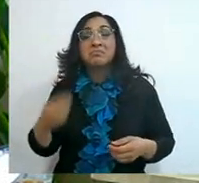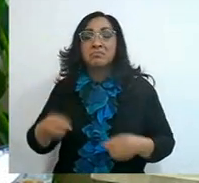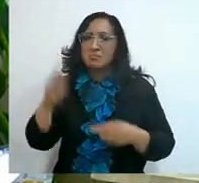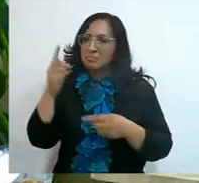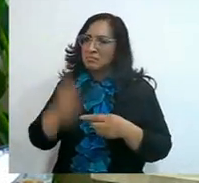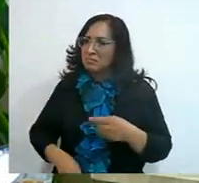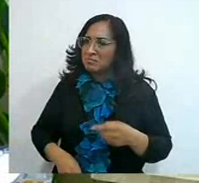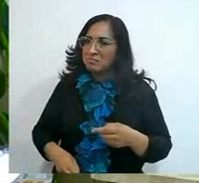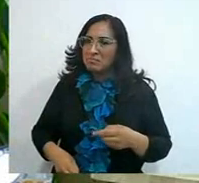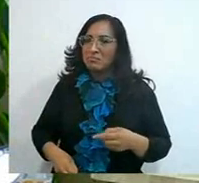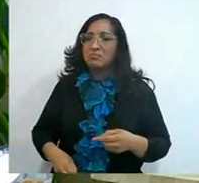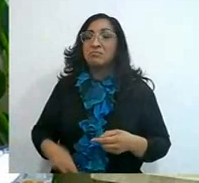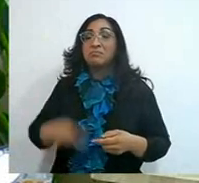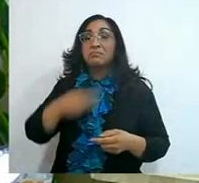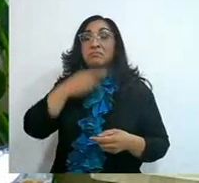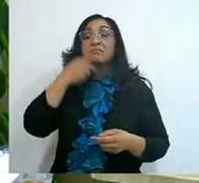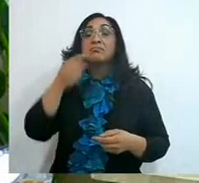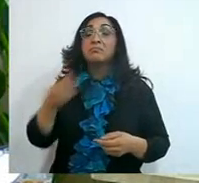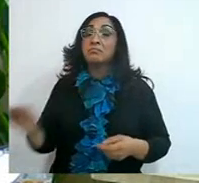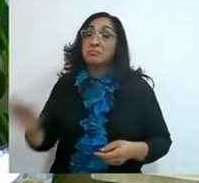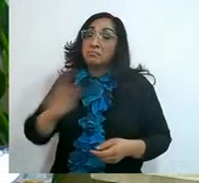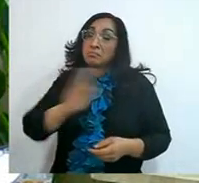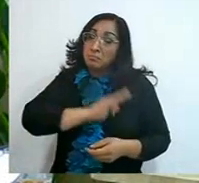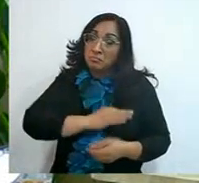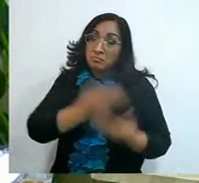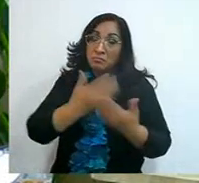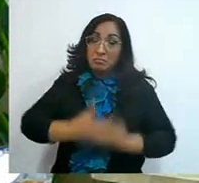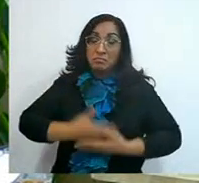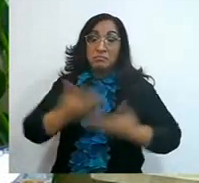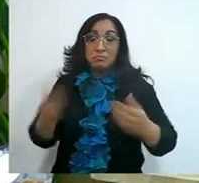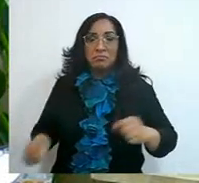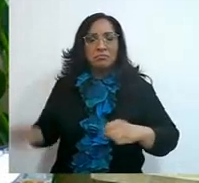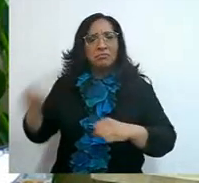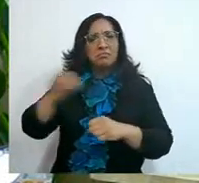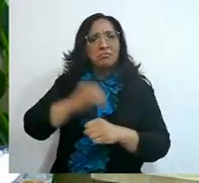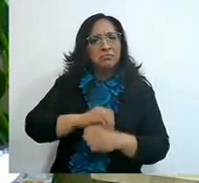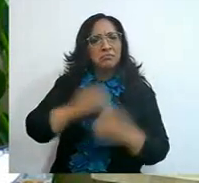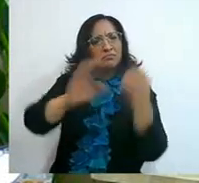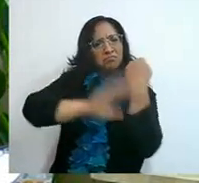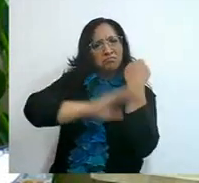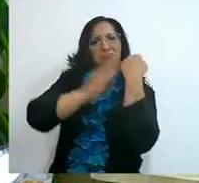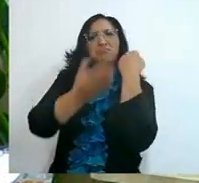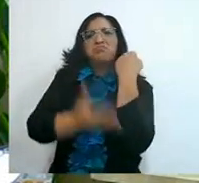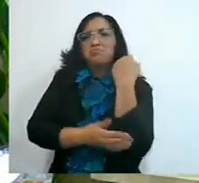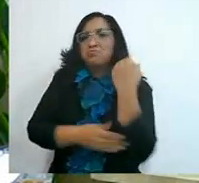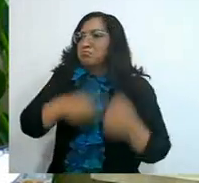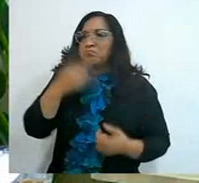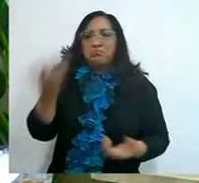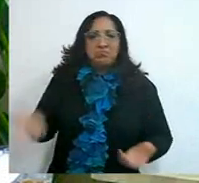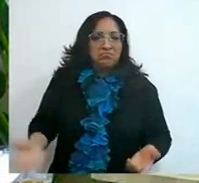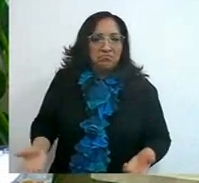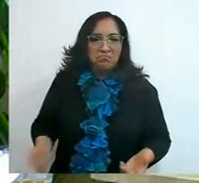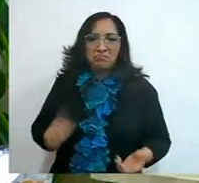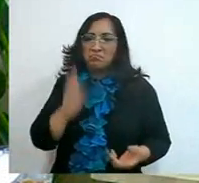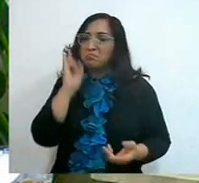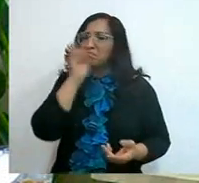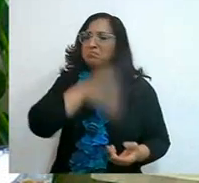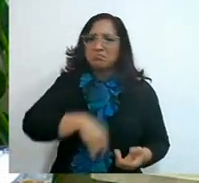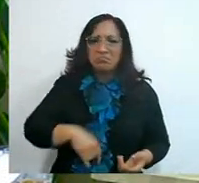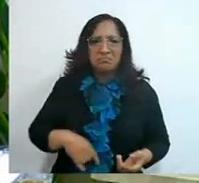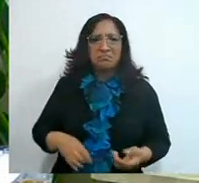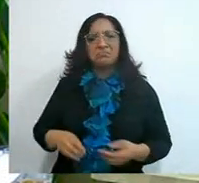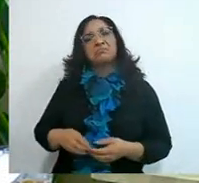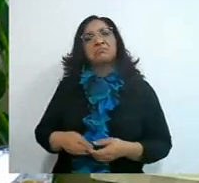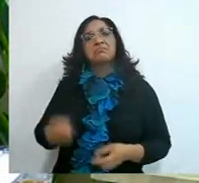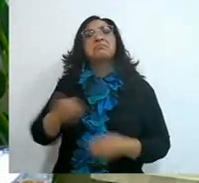la palabra fe y ahora me pusieron la palabra embarazo. Una falsa doctrina, ¿de dónde?